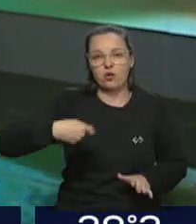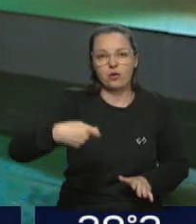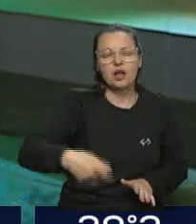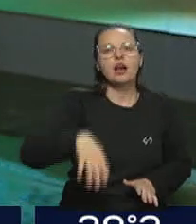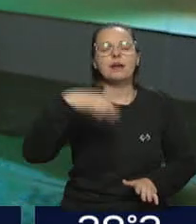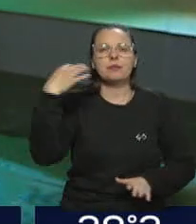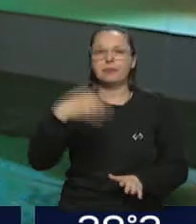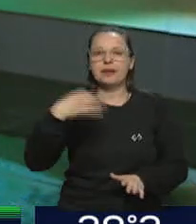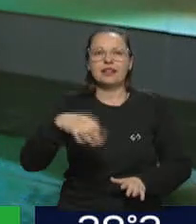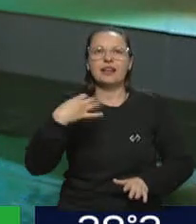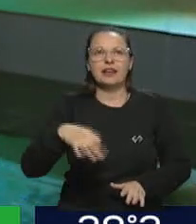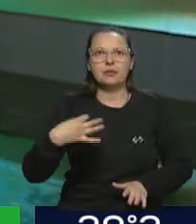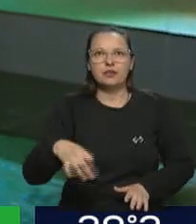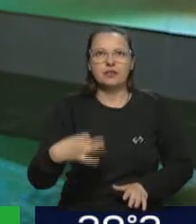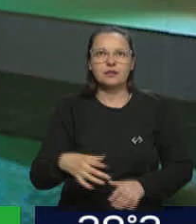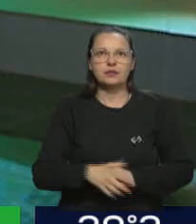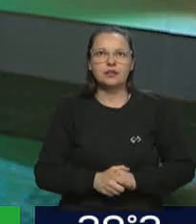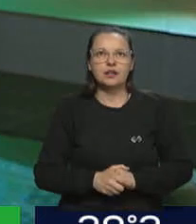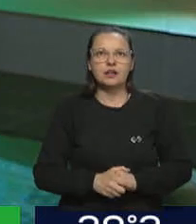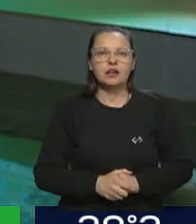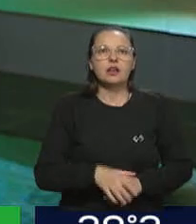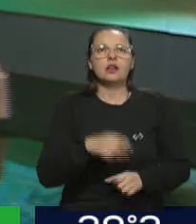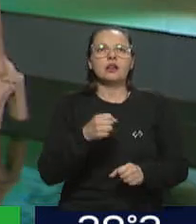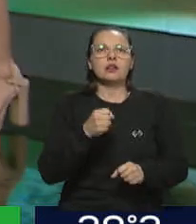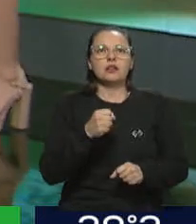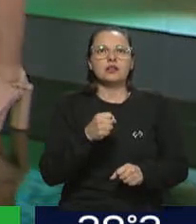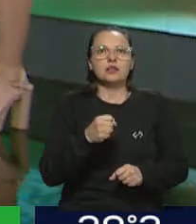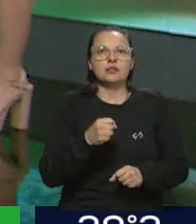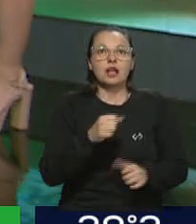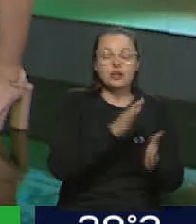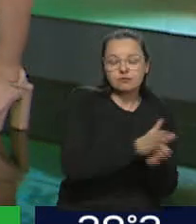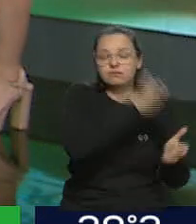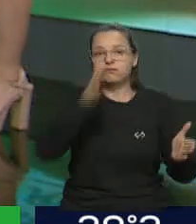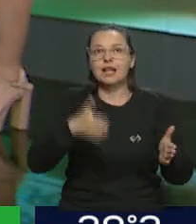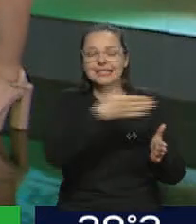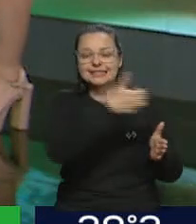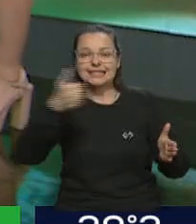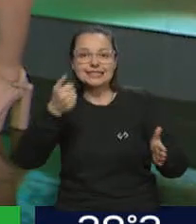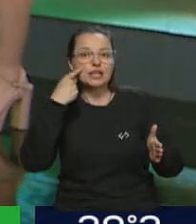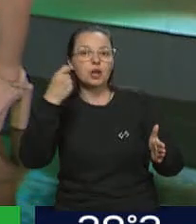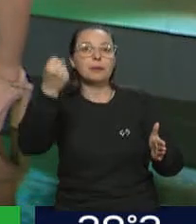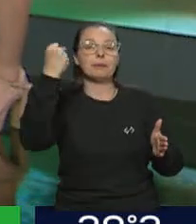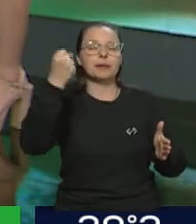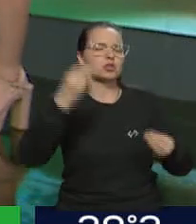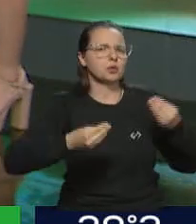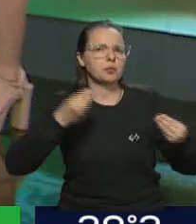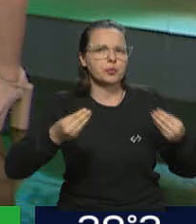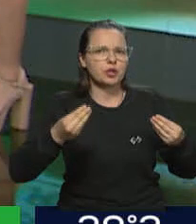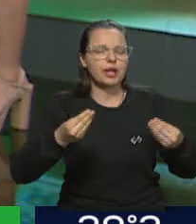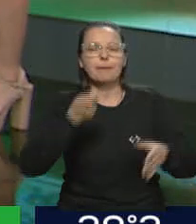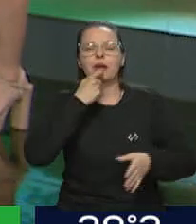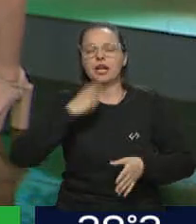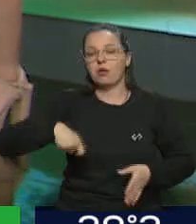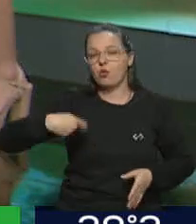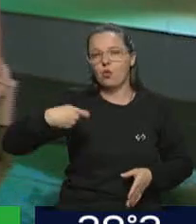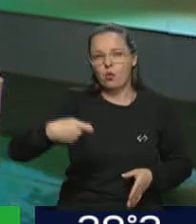solicitar créditos de hasta 400.000 pesos. Ese monto ahora se eleva a 600.000. Pero no quiere decir que si un jubilado